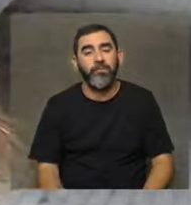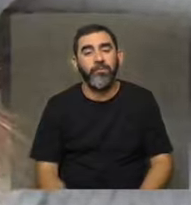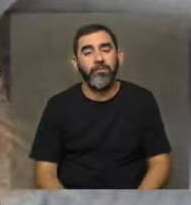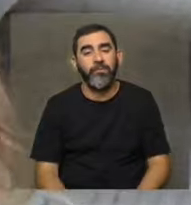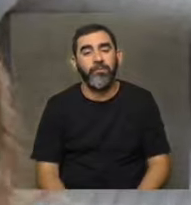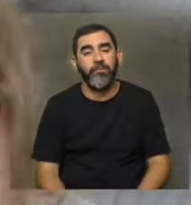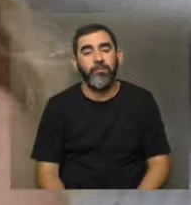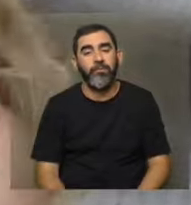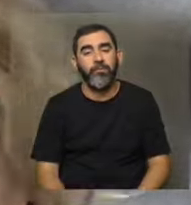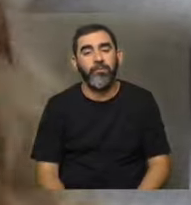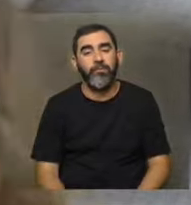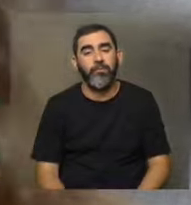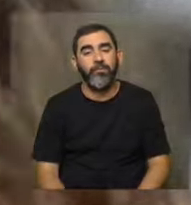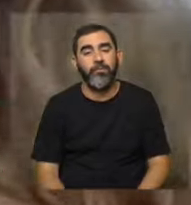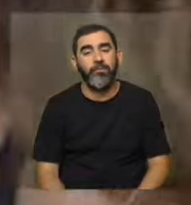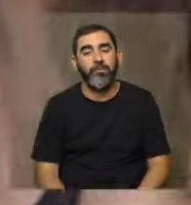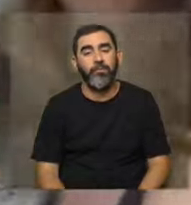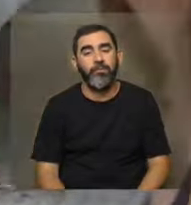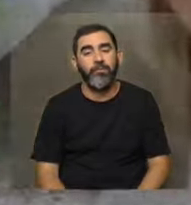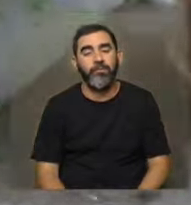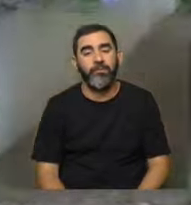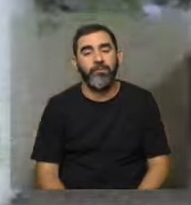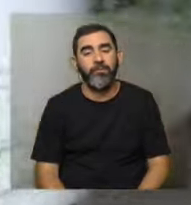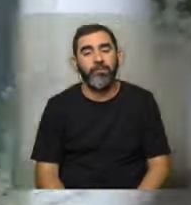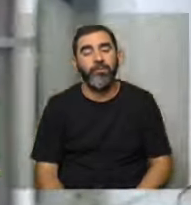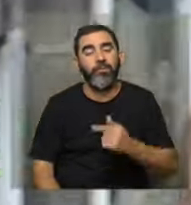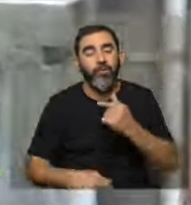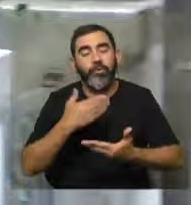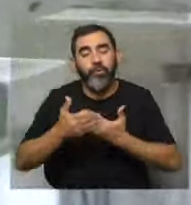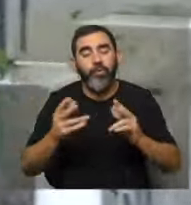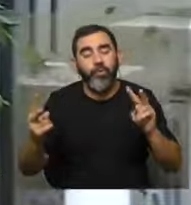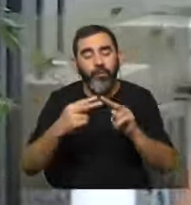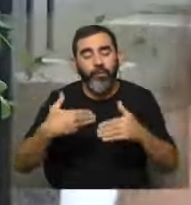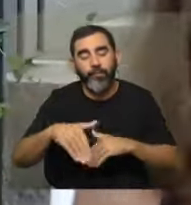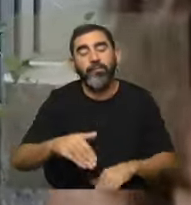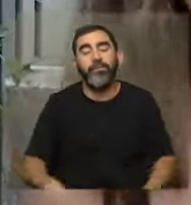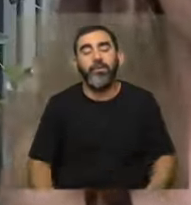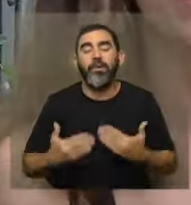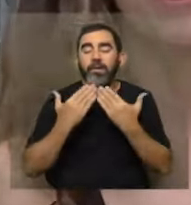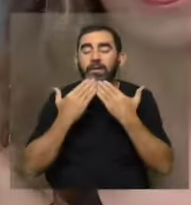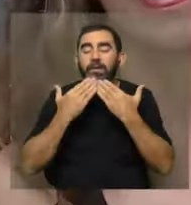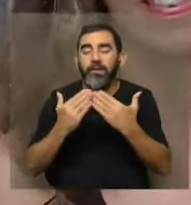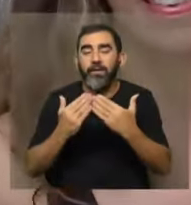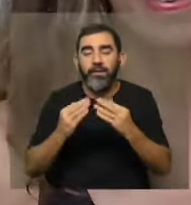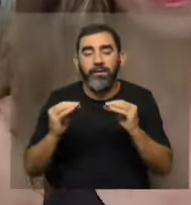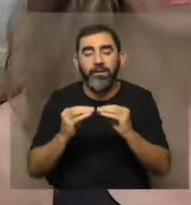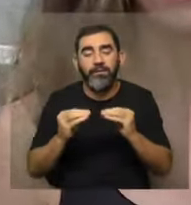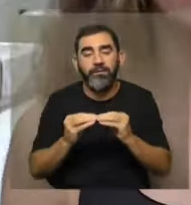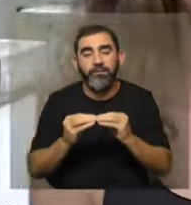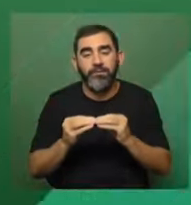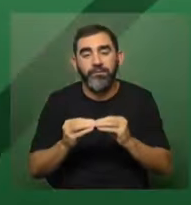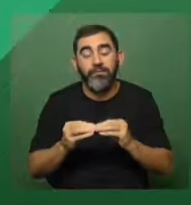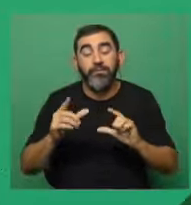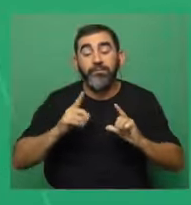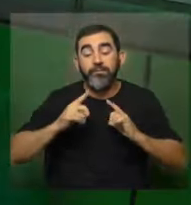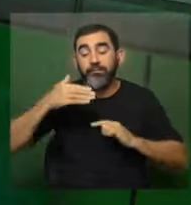agua y ahí te dejo Ahí te dejamos josem acá seguimos cantando Un abrazo Muchas gracias gracias fe bueno dejamos esto